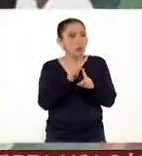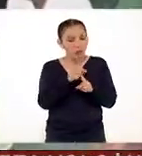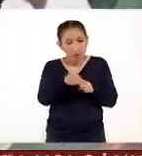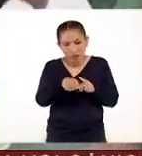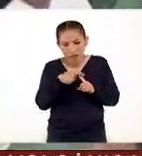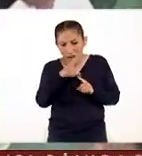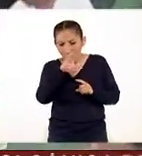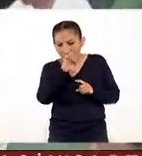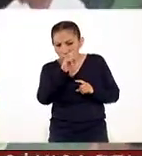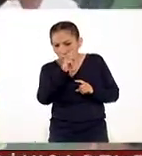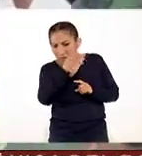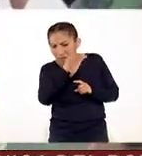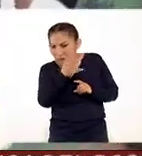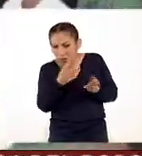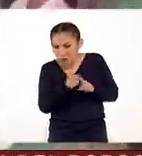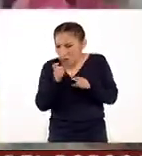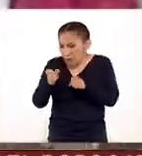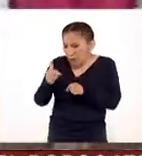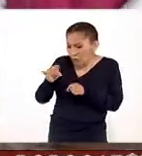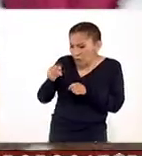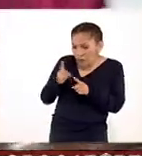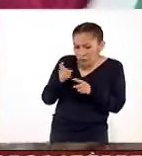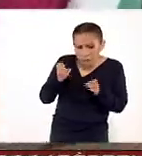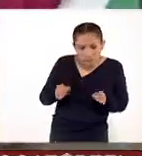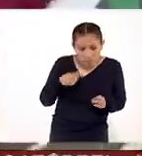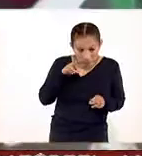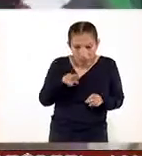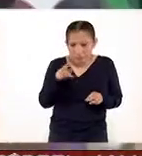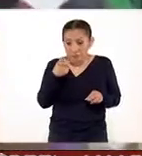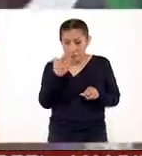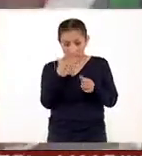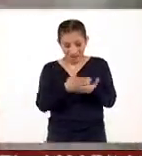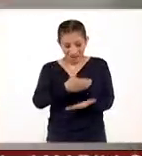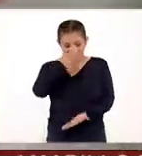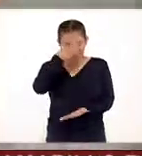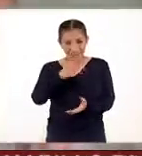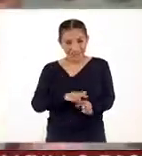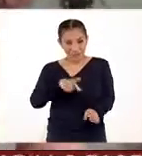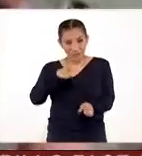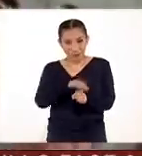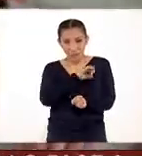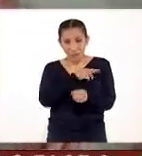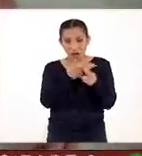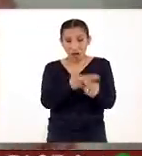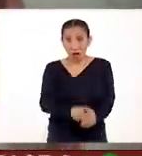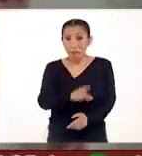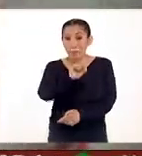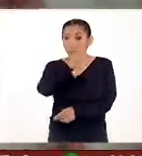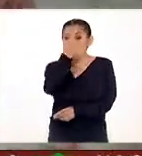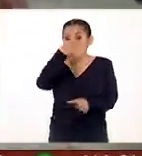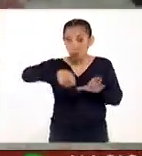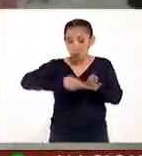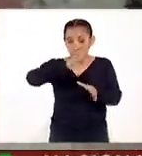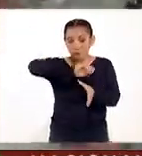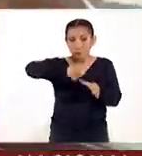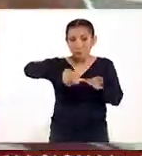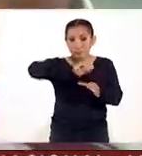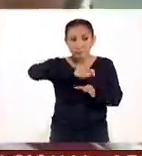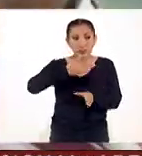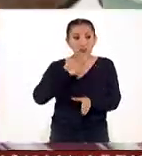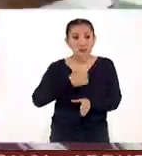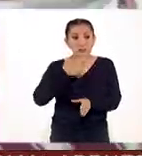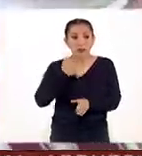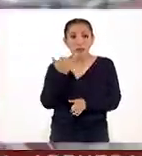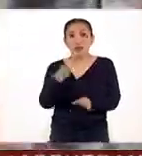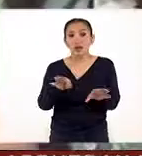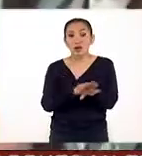los carbohidratos y dónde están las proteínas y cómo una lata de refresco puede contener hasta 21 cucharadas de azúcar y